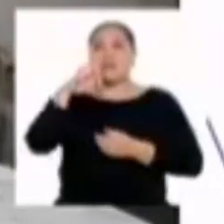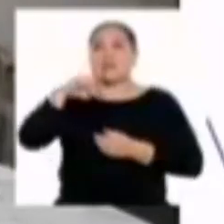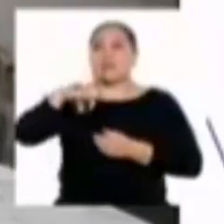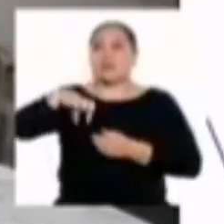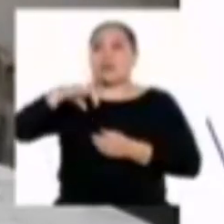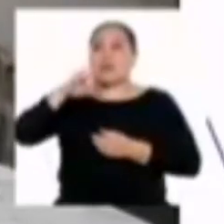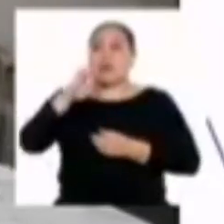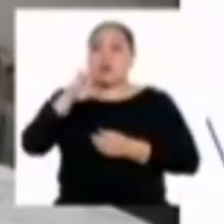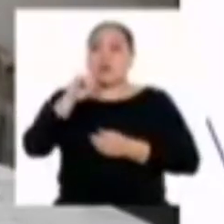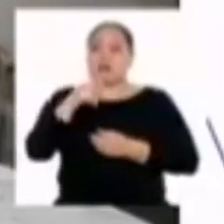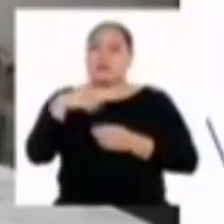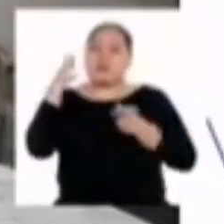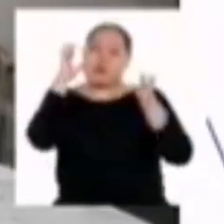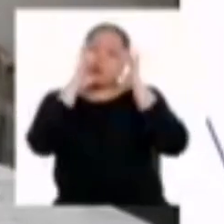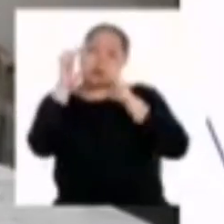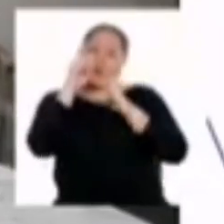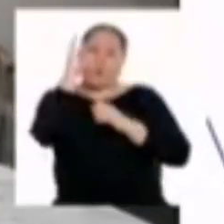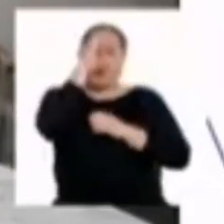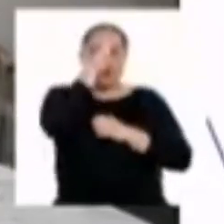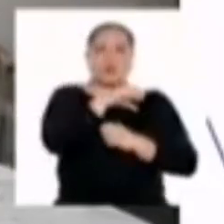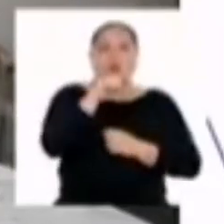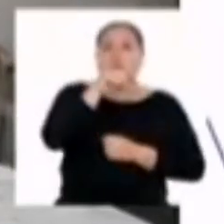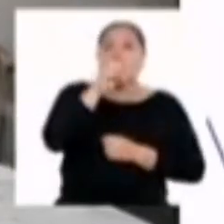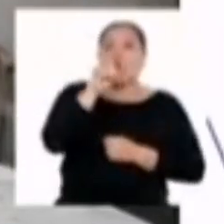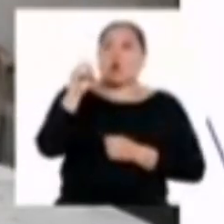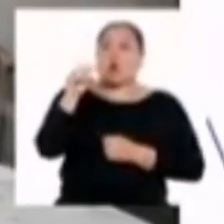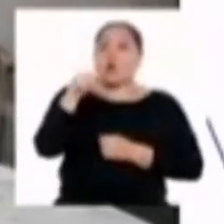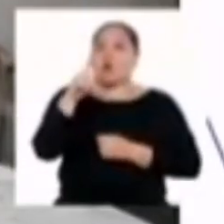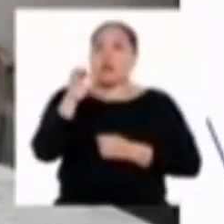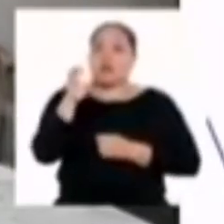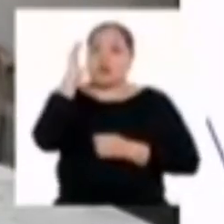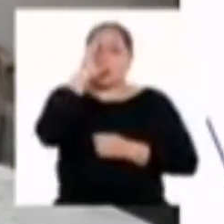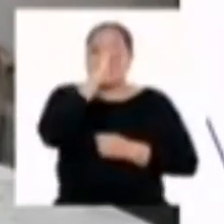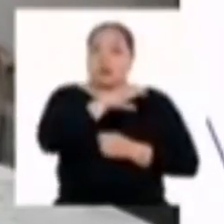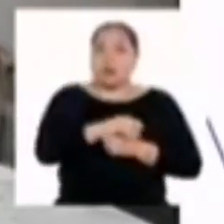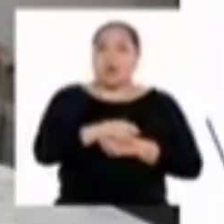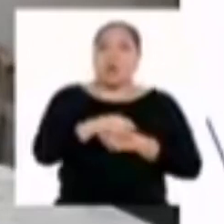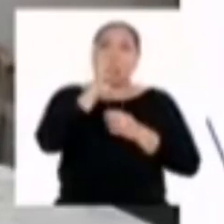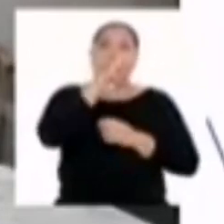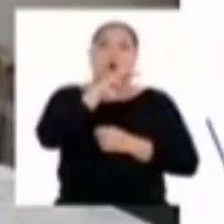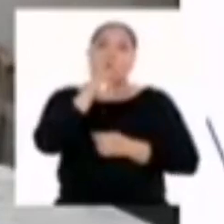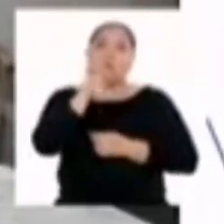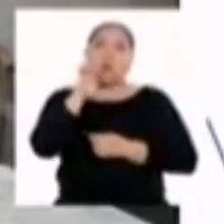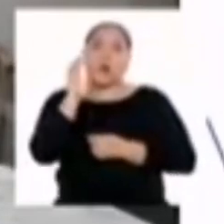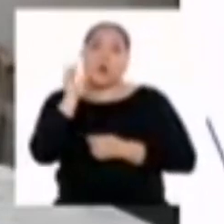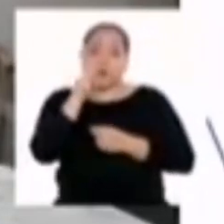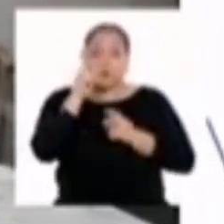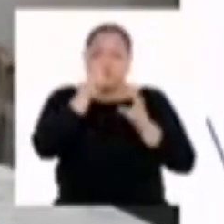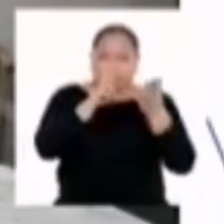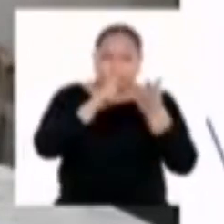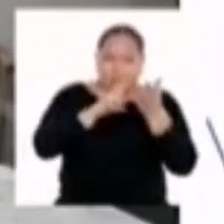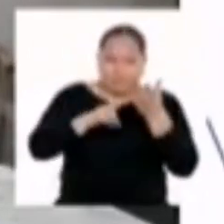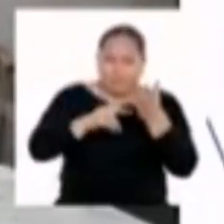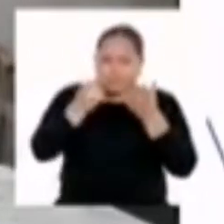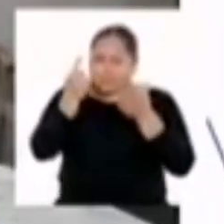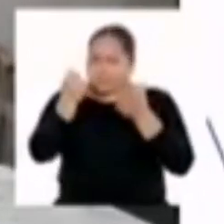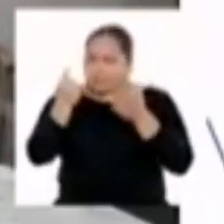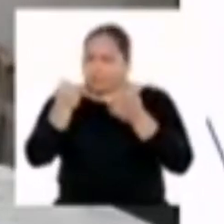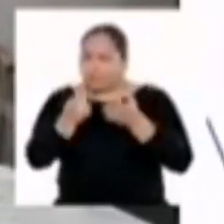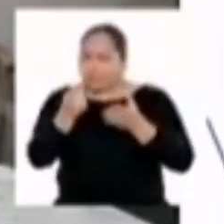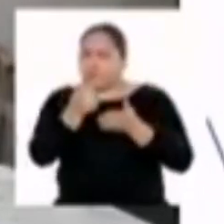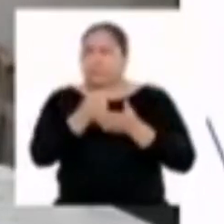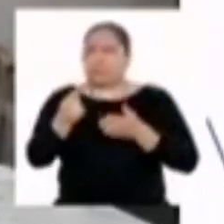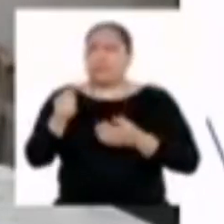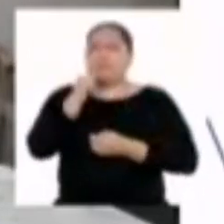duda y por eso fui a Google y lo busqué en páginas web, donde leí y empecé a leer todas y pues en